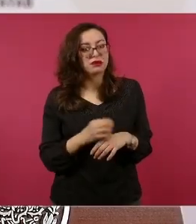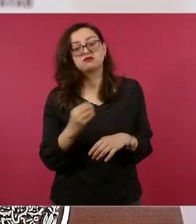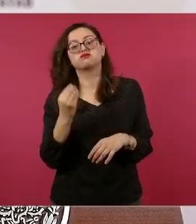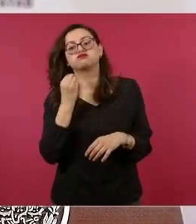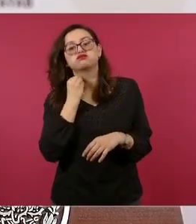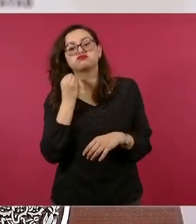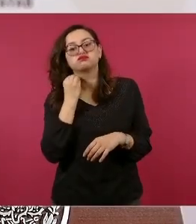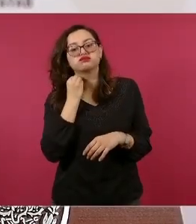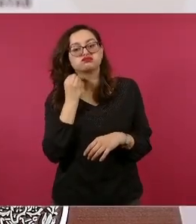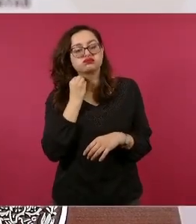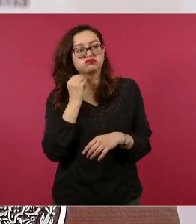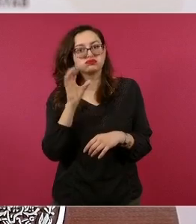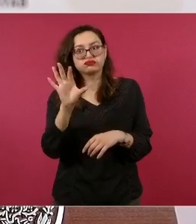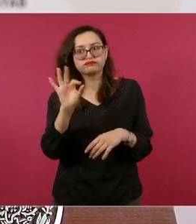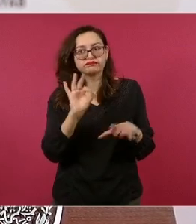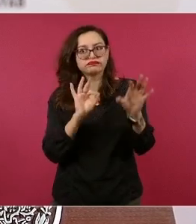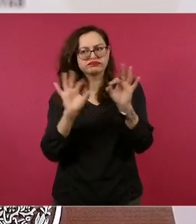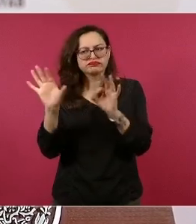Lo único